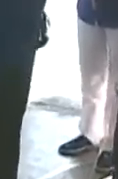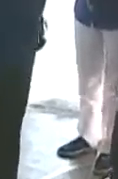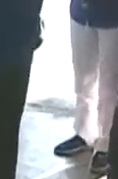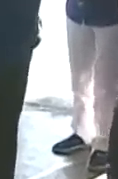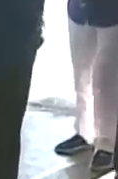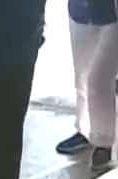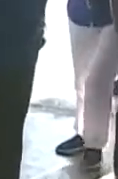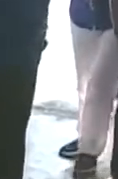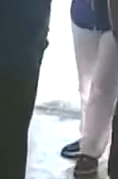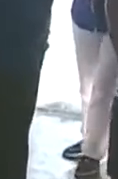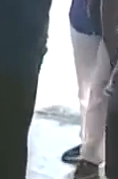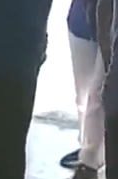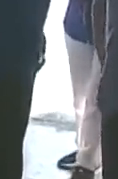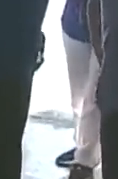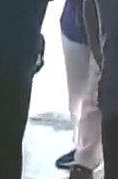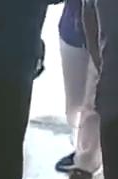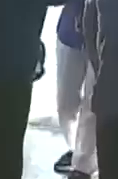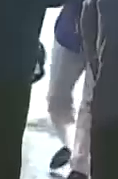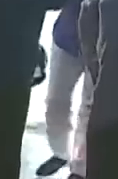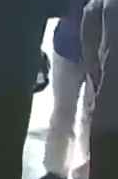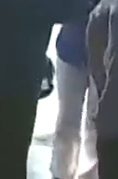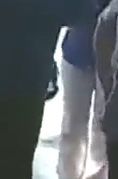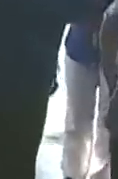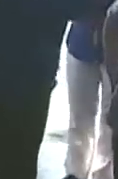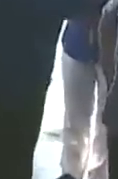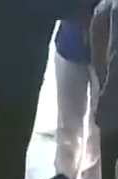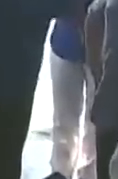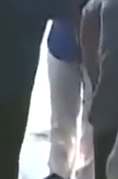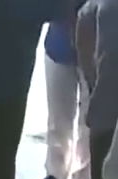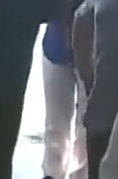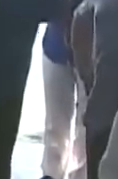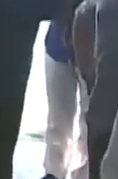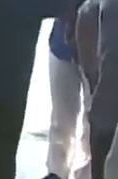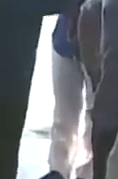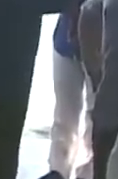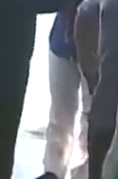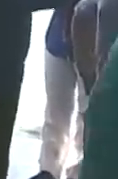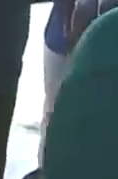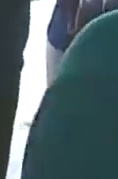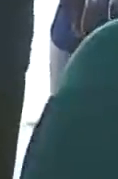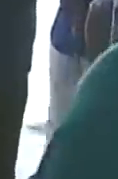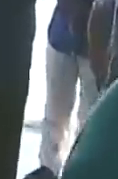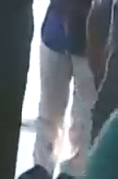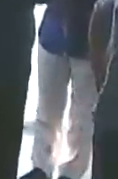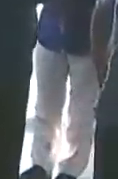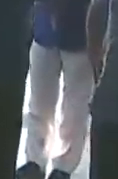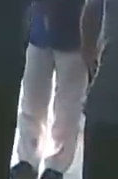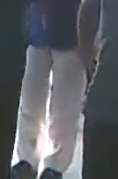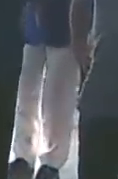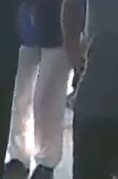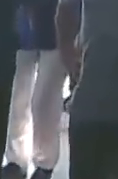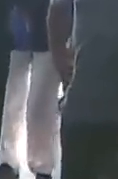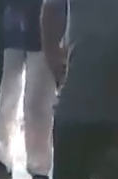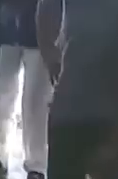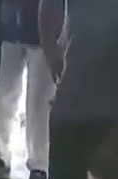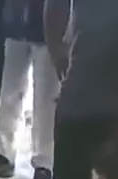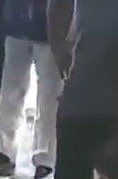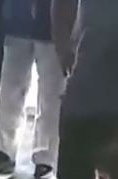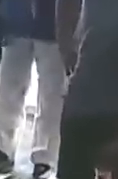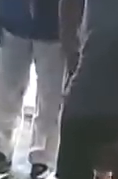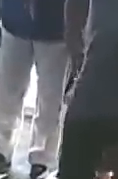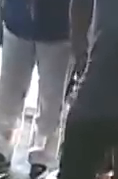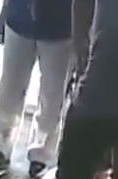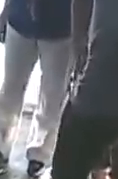a organizarse en defensa de lo que significa la producción para nuestro país. Gracias a esta organización, a la